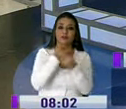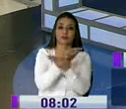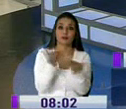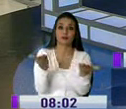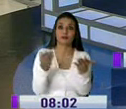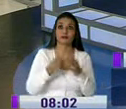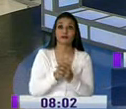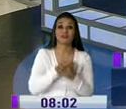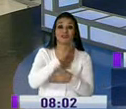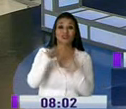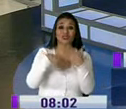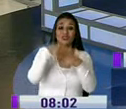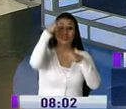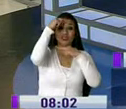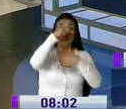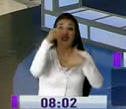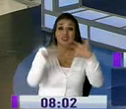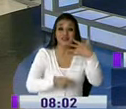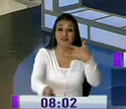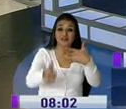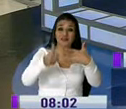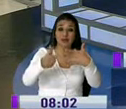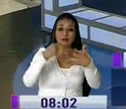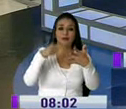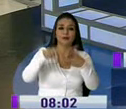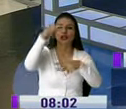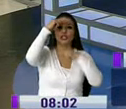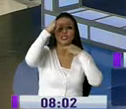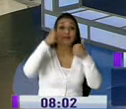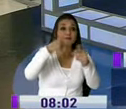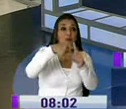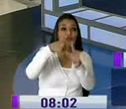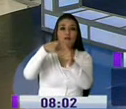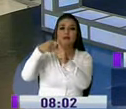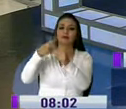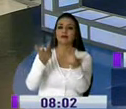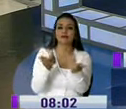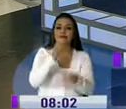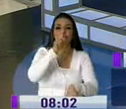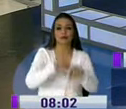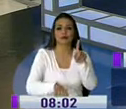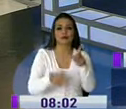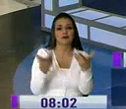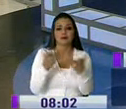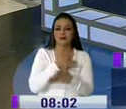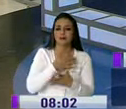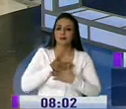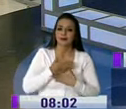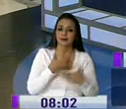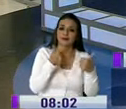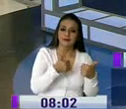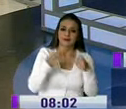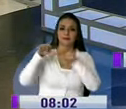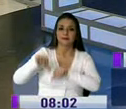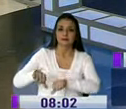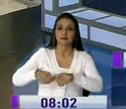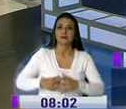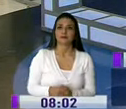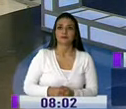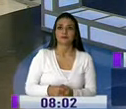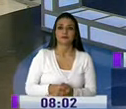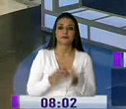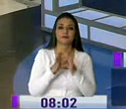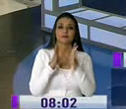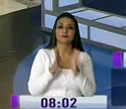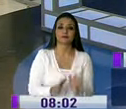todo es bueno, nos encantaría comenzar solo con noticias positivas, pero es lo que pasa, ¿no? Hay que contar las buenas y las malas. Doña Alison Corral